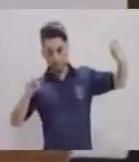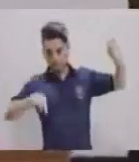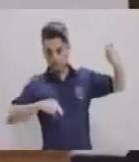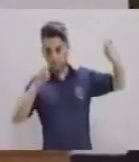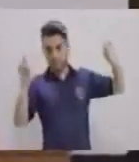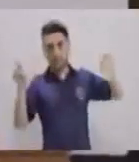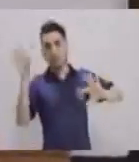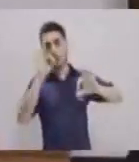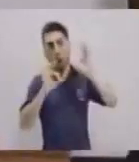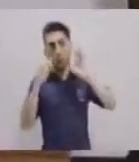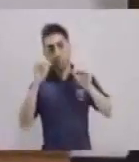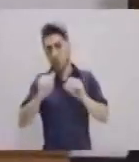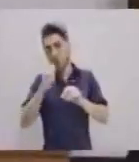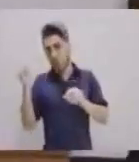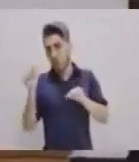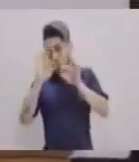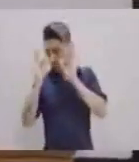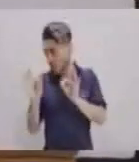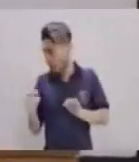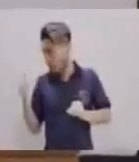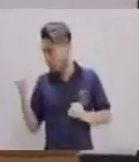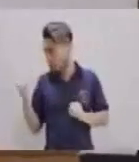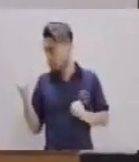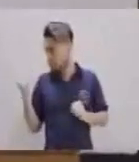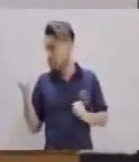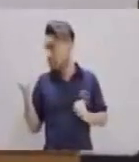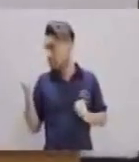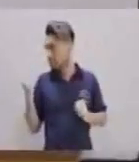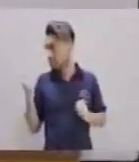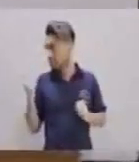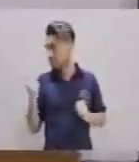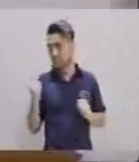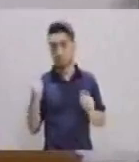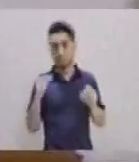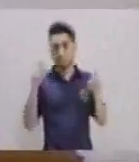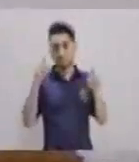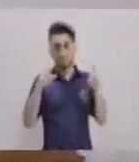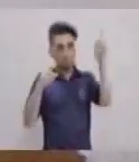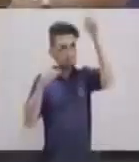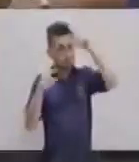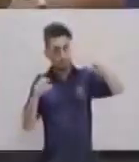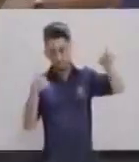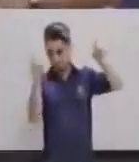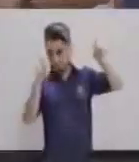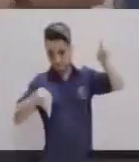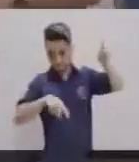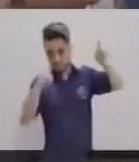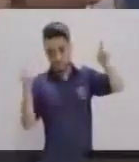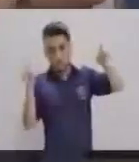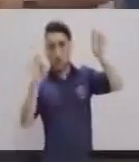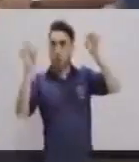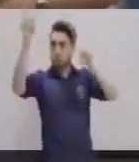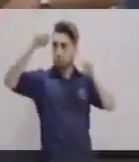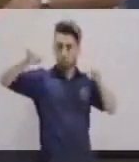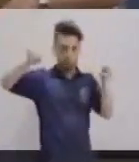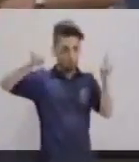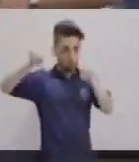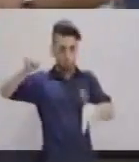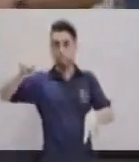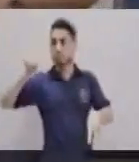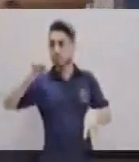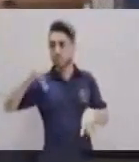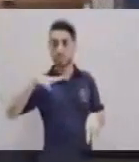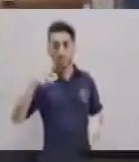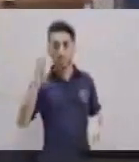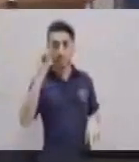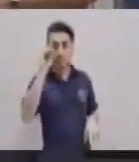o de esta manera. Uh-huh. ¿Sí? Sí. Hay dos formas de escribir las funciones racionales. Al momento de asignarle